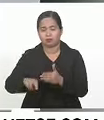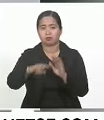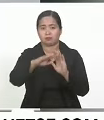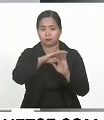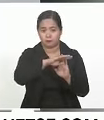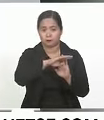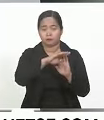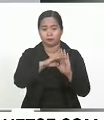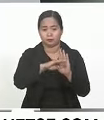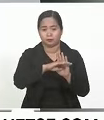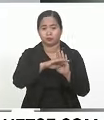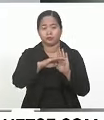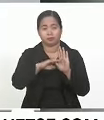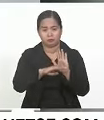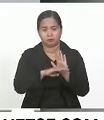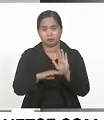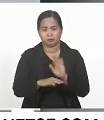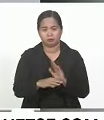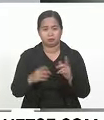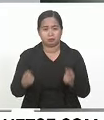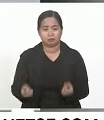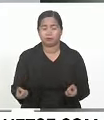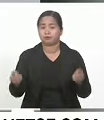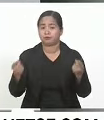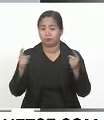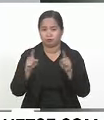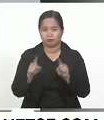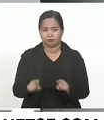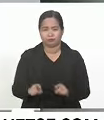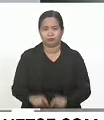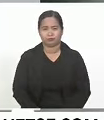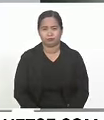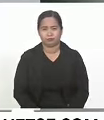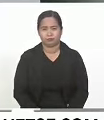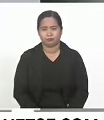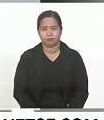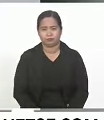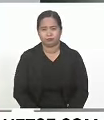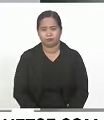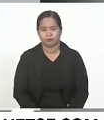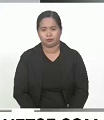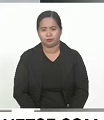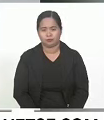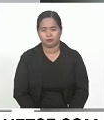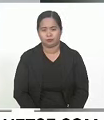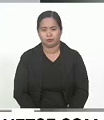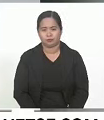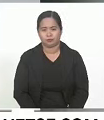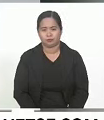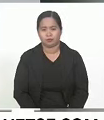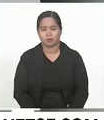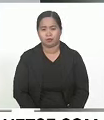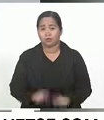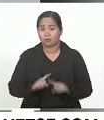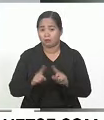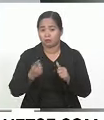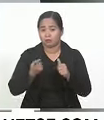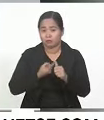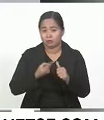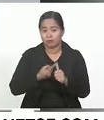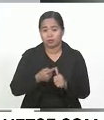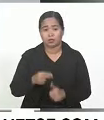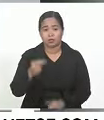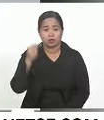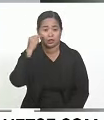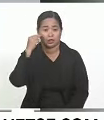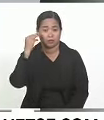59%, los resultados son los siguientes. Primero, Nicolás